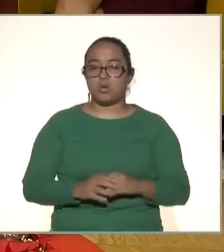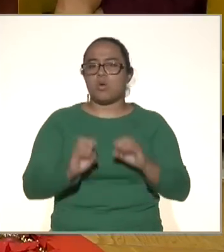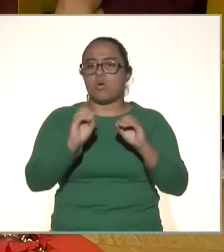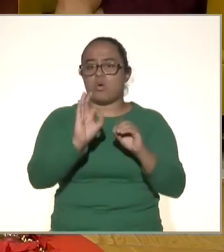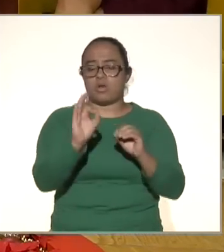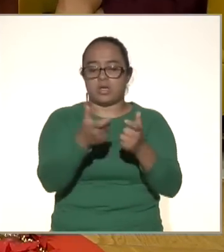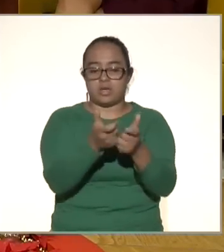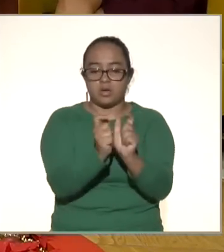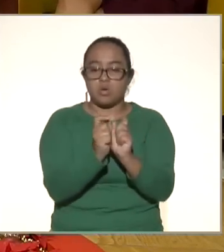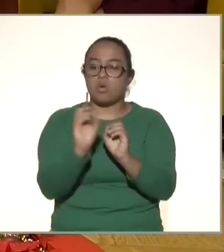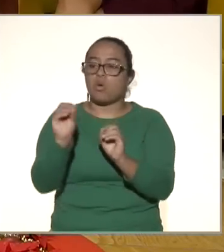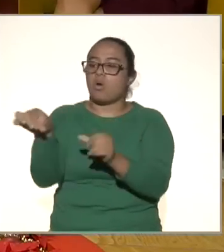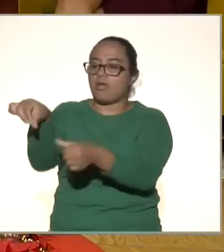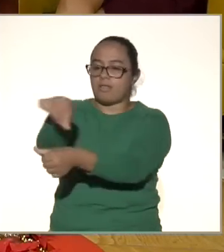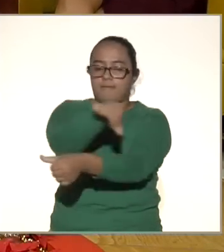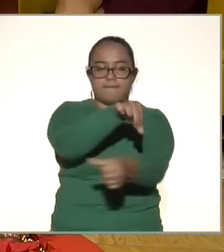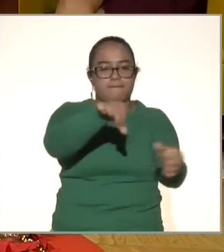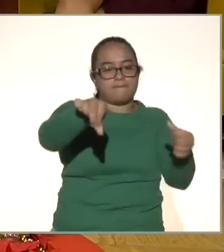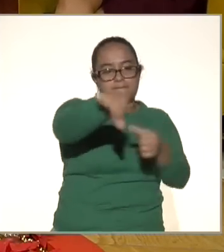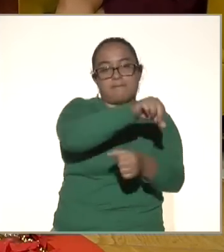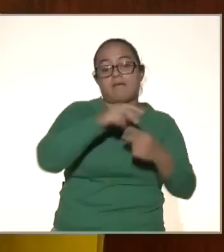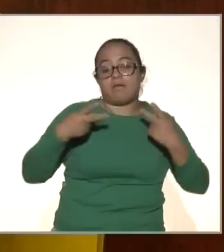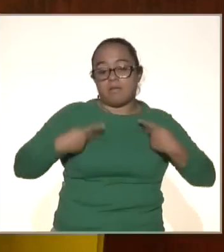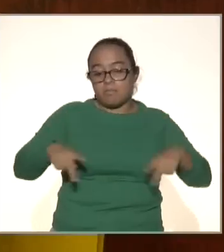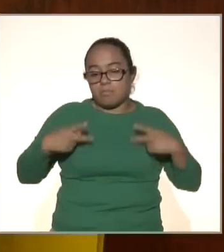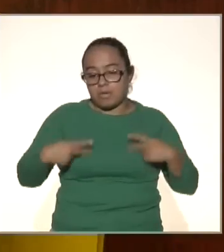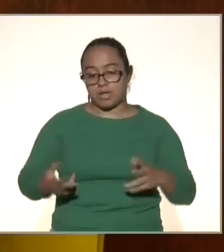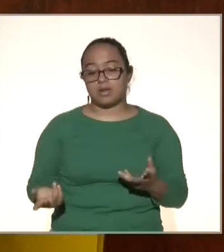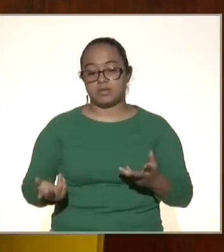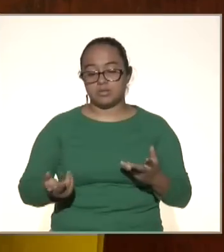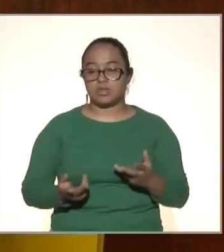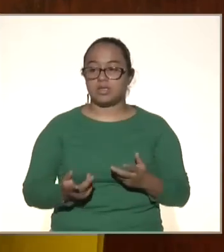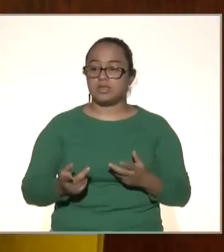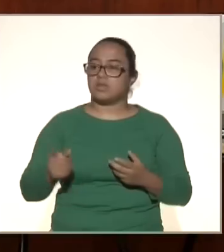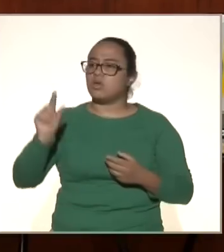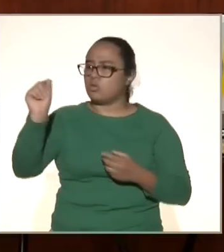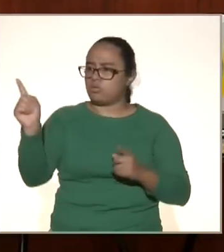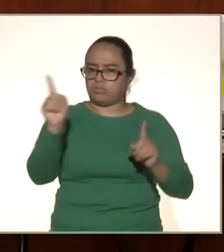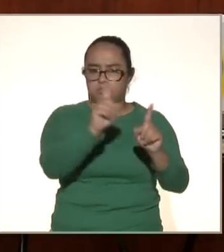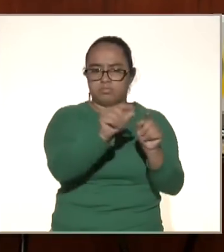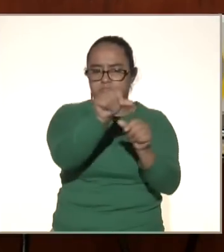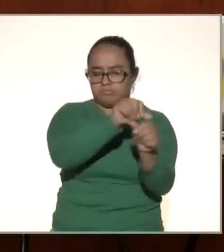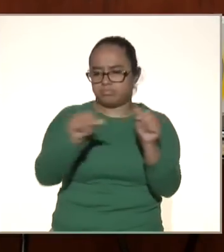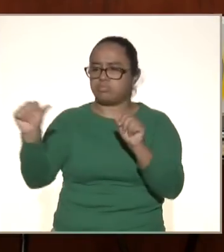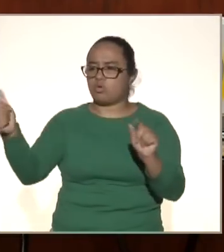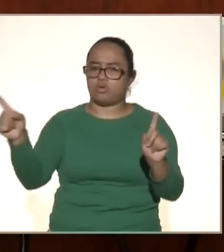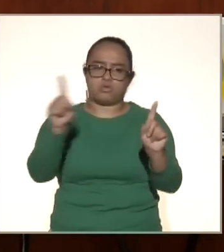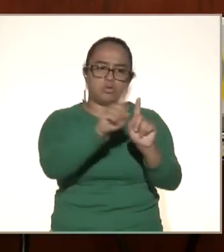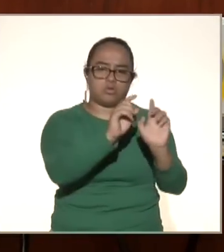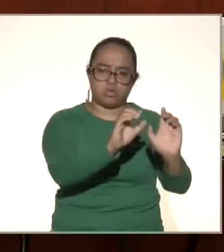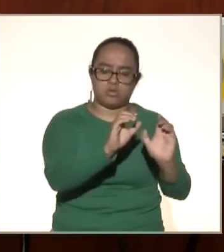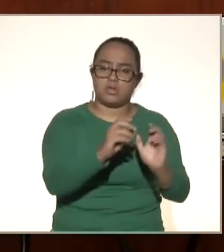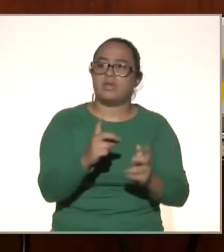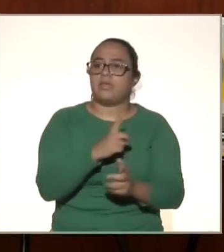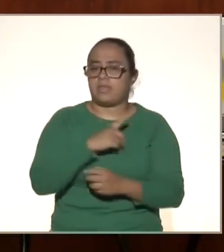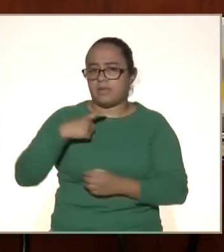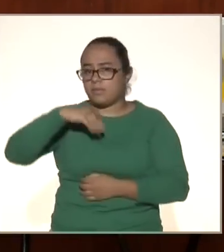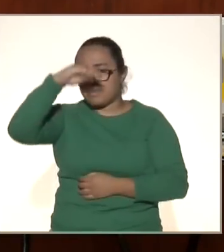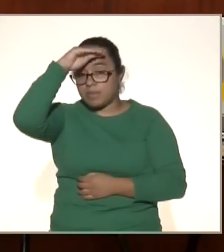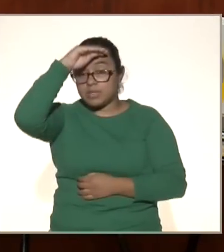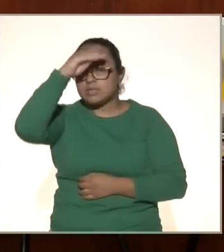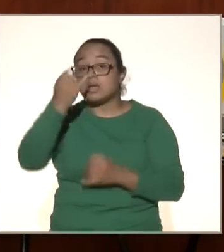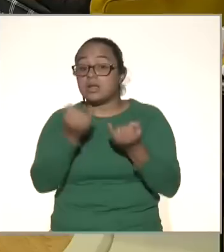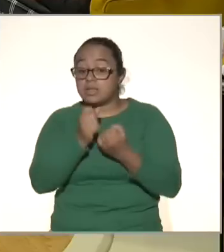turnando. o por ratitos, ¿no? Puede ser Sí. por ratitos, ¿no? Cada quien lo cuida un rato. También habría que ver, pues hay